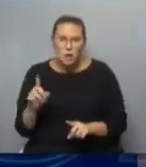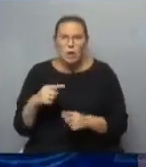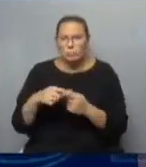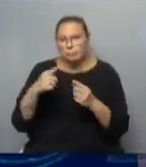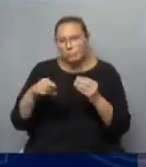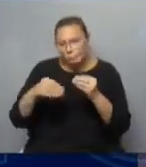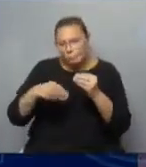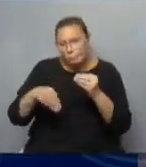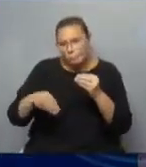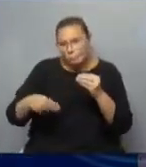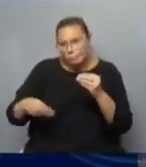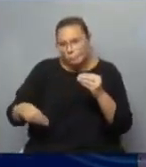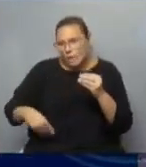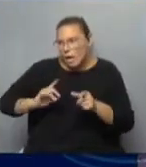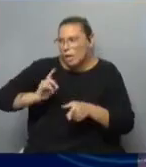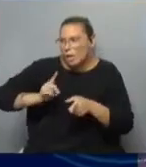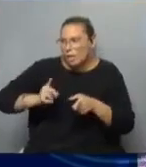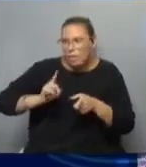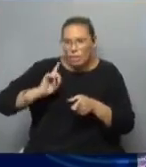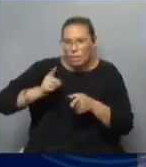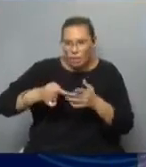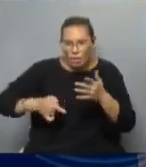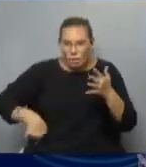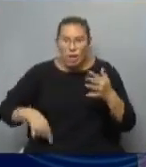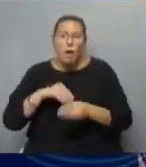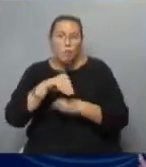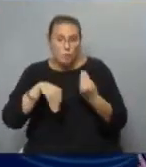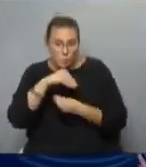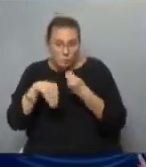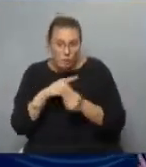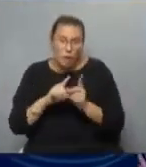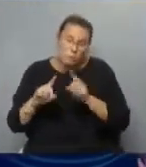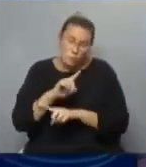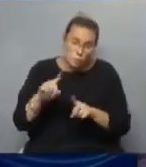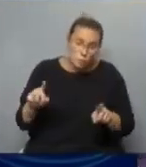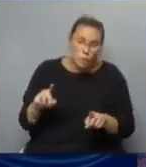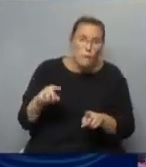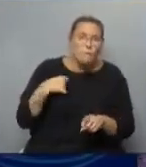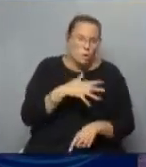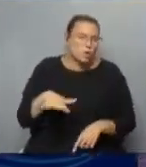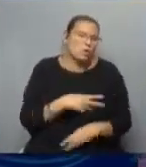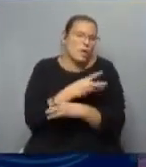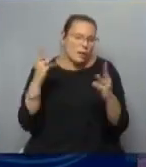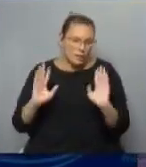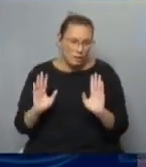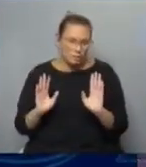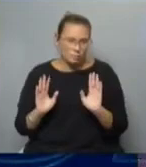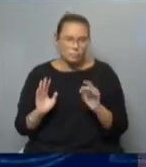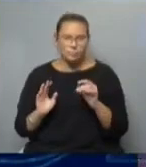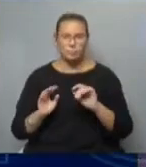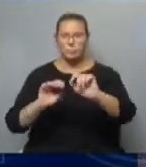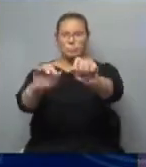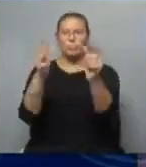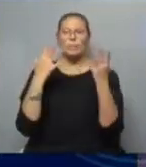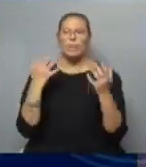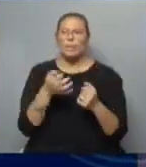una acumulación de mandatos familiares a veces, otras veces no, pero de la sociedad. Yo quiero